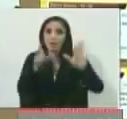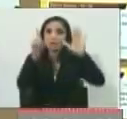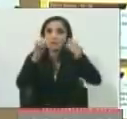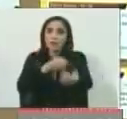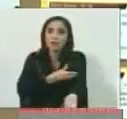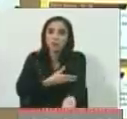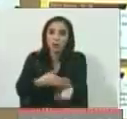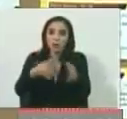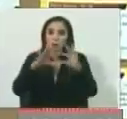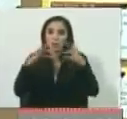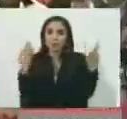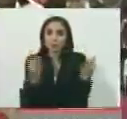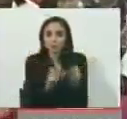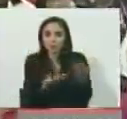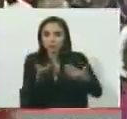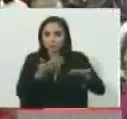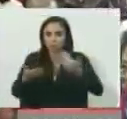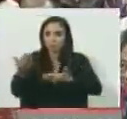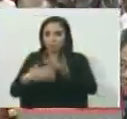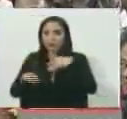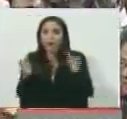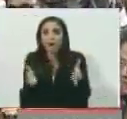millones de familias.